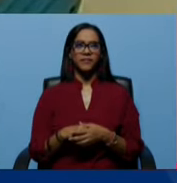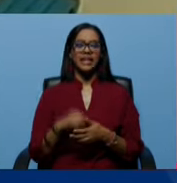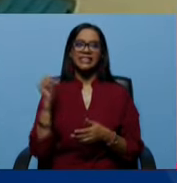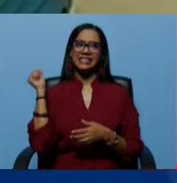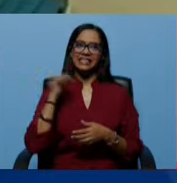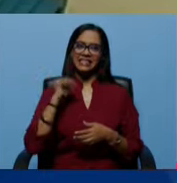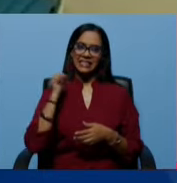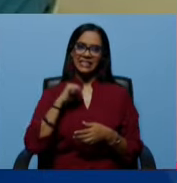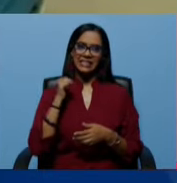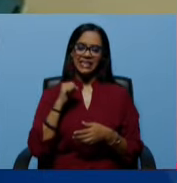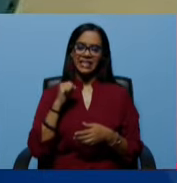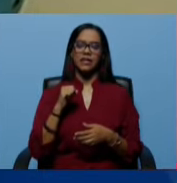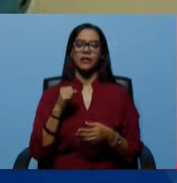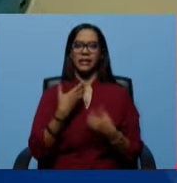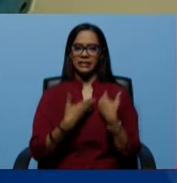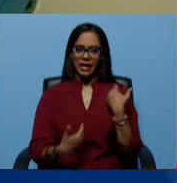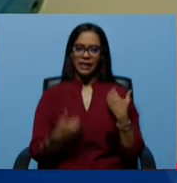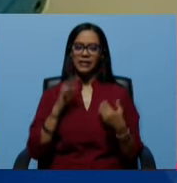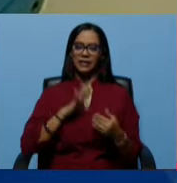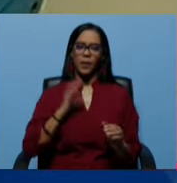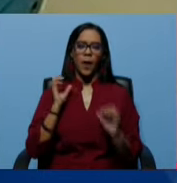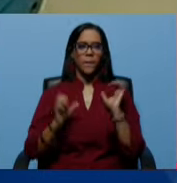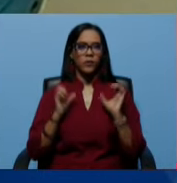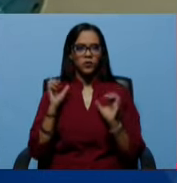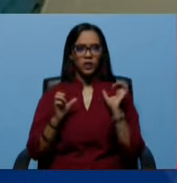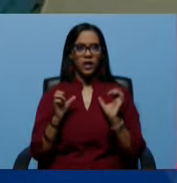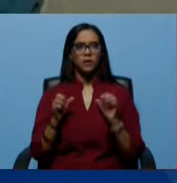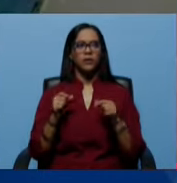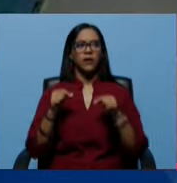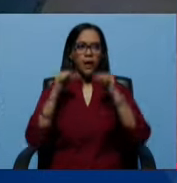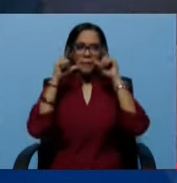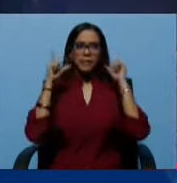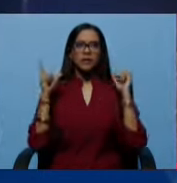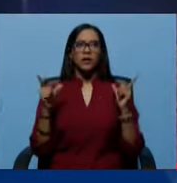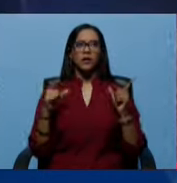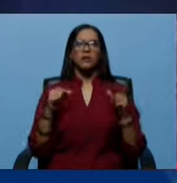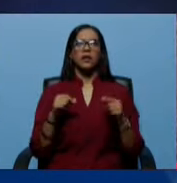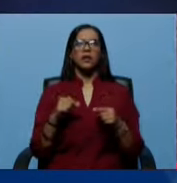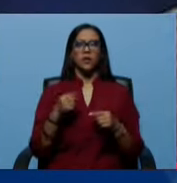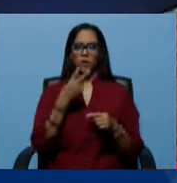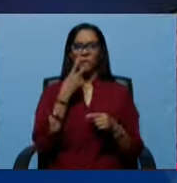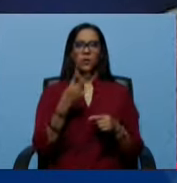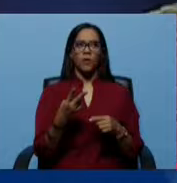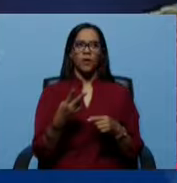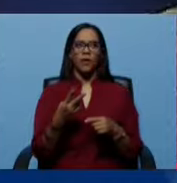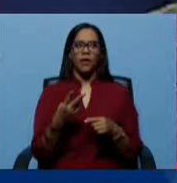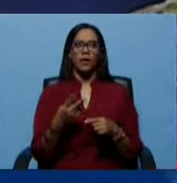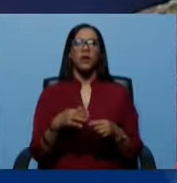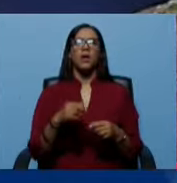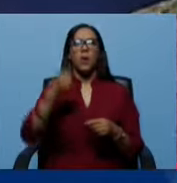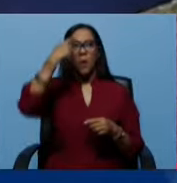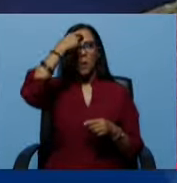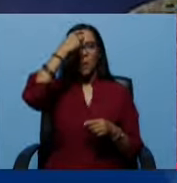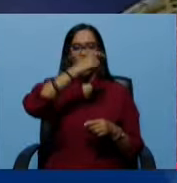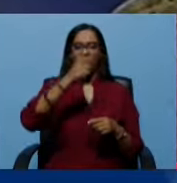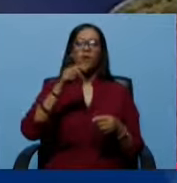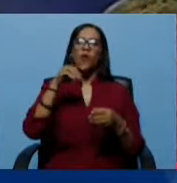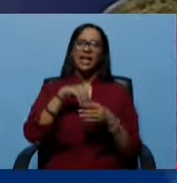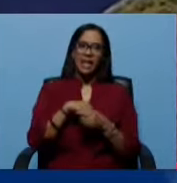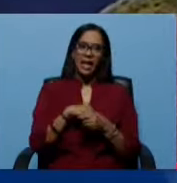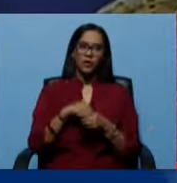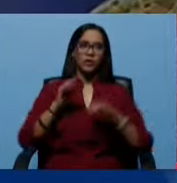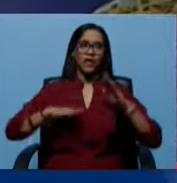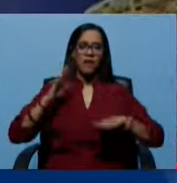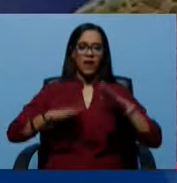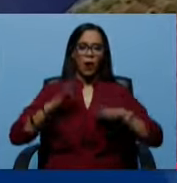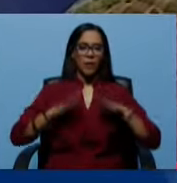presidente, estamos de verdad emocionados. De verdad, esto es impresionante lo que uno ve. Pueblo adentro, de aquí de